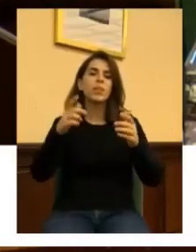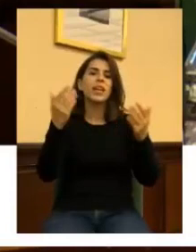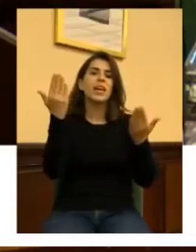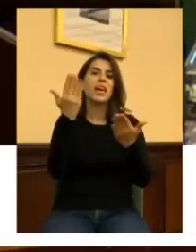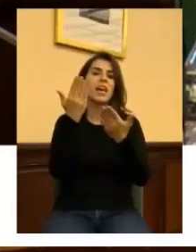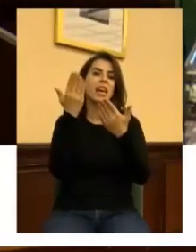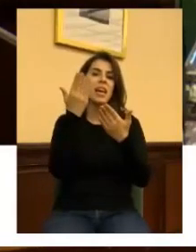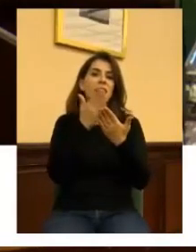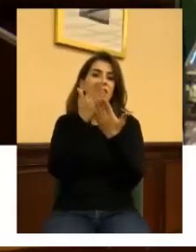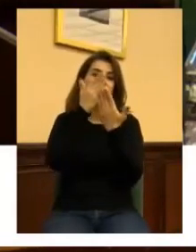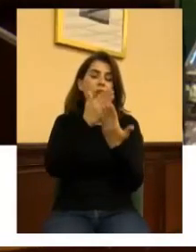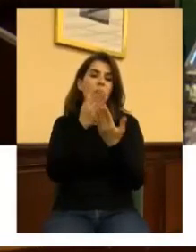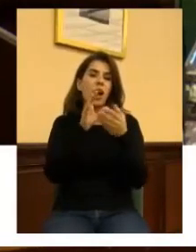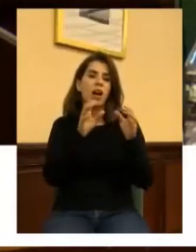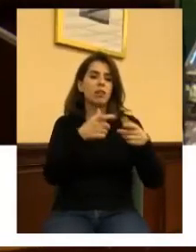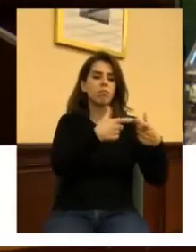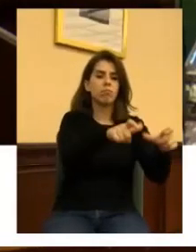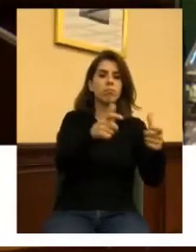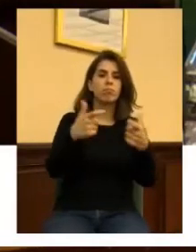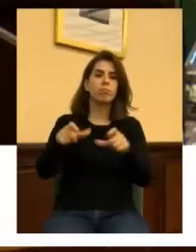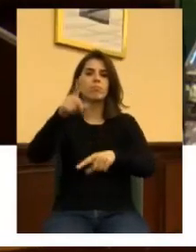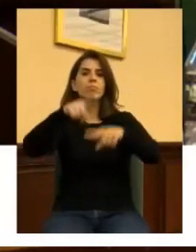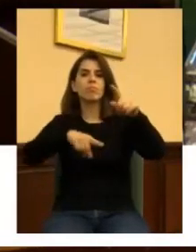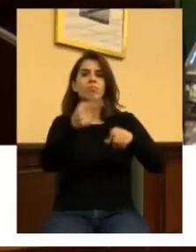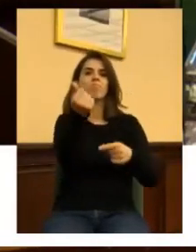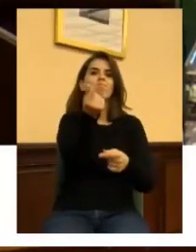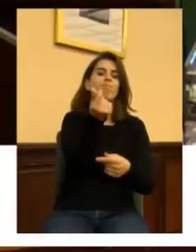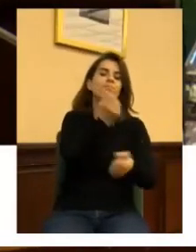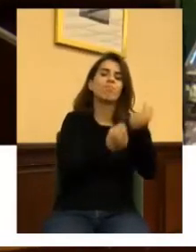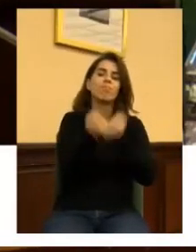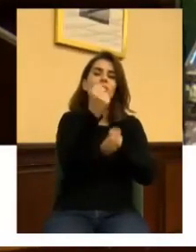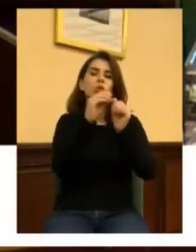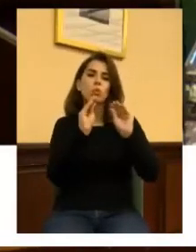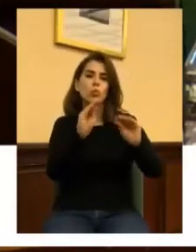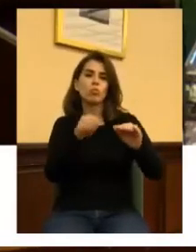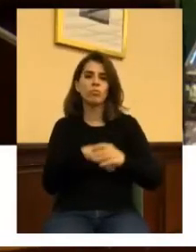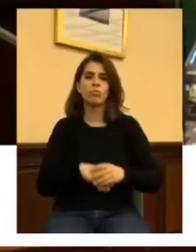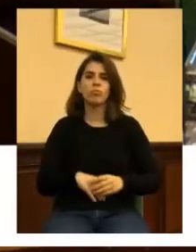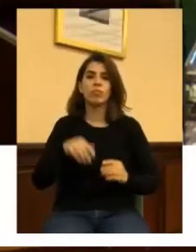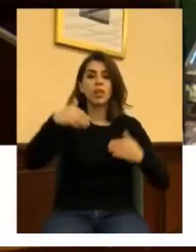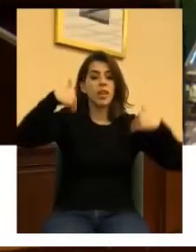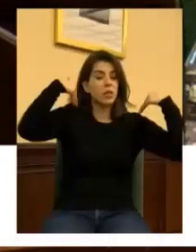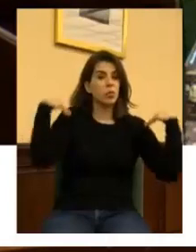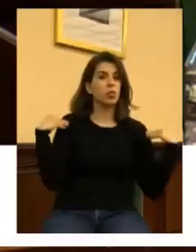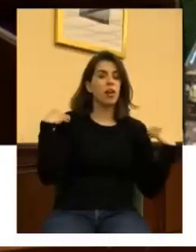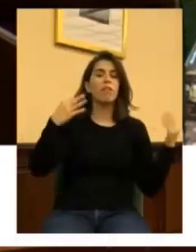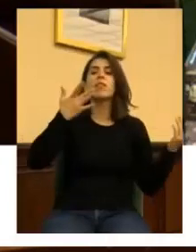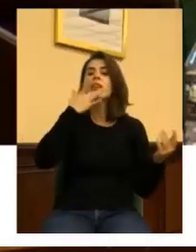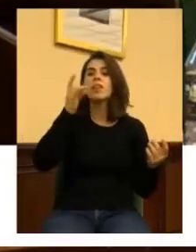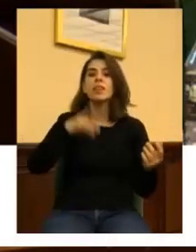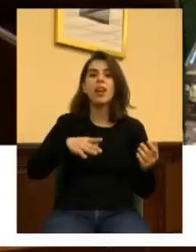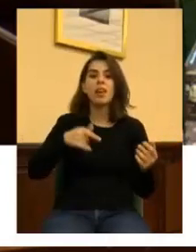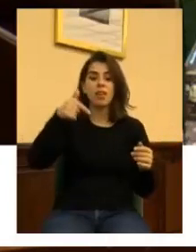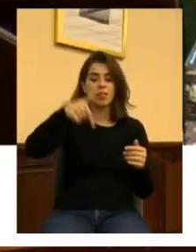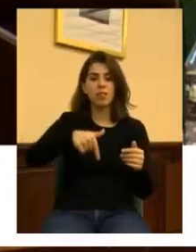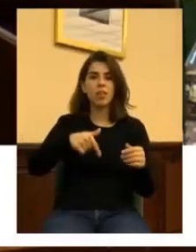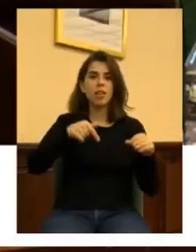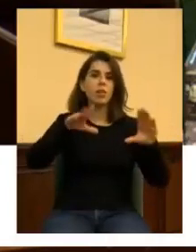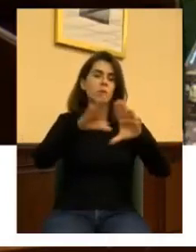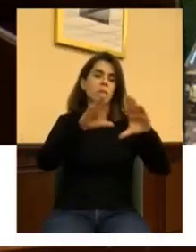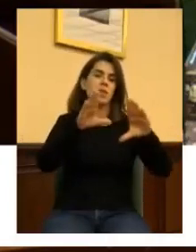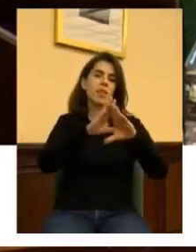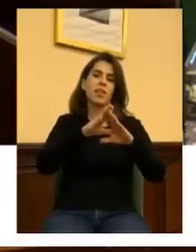perfil socioeconómico. Claro, los responsables de estas políticas, quienes las han ejercitado durante décadas en nuestra